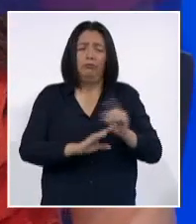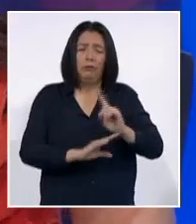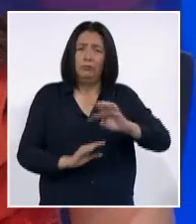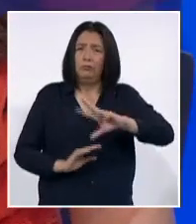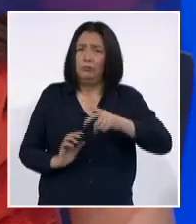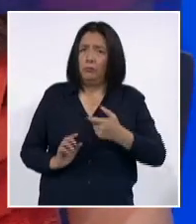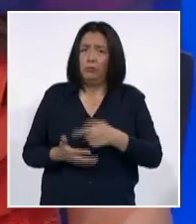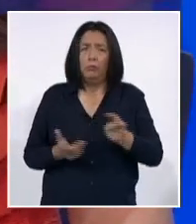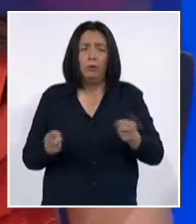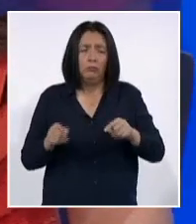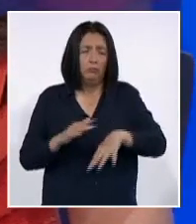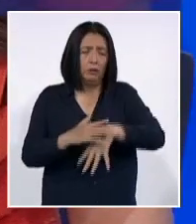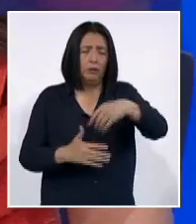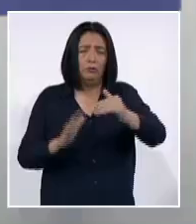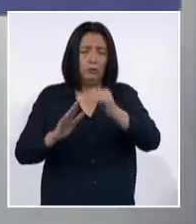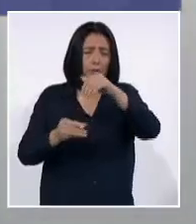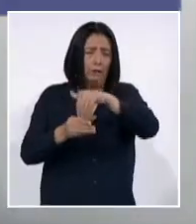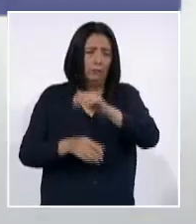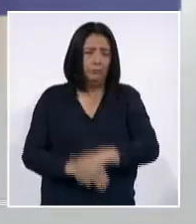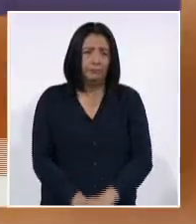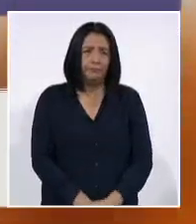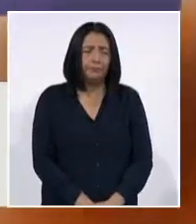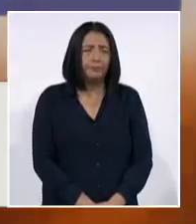asalto luego de salir de un banco.